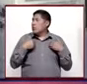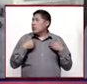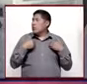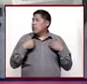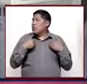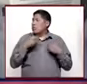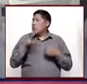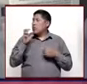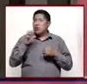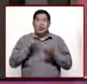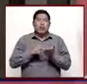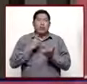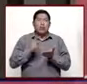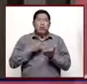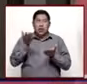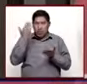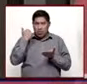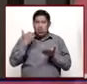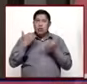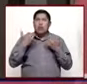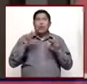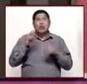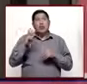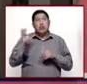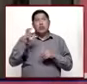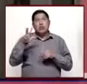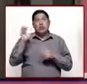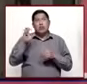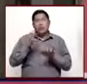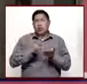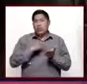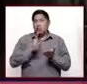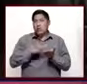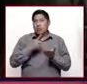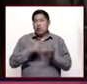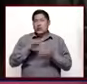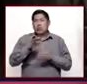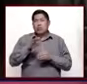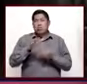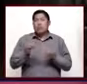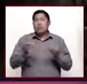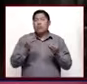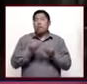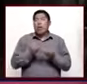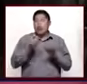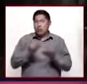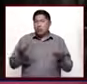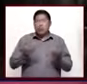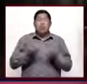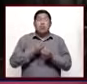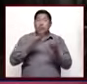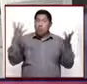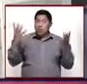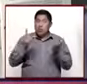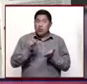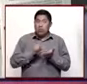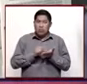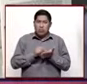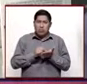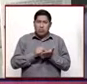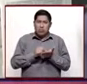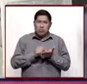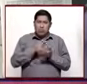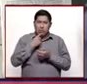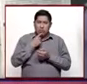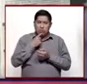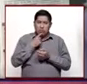las 300 páginas. 200, 300 páginas con suplementos. Ahora la mayoría de los periódicos llevan